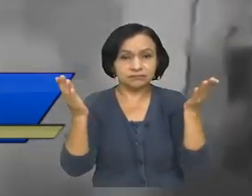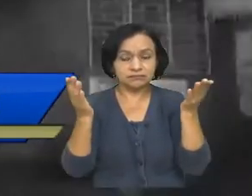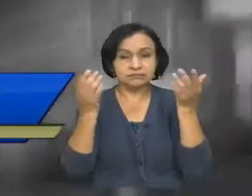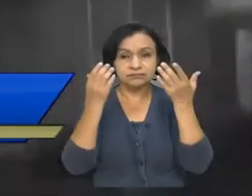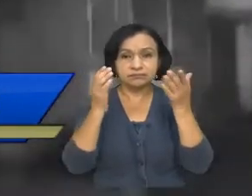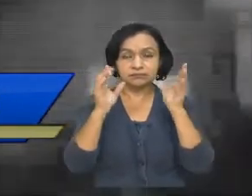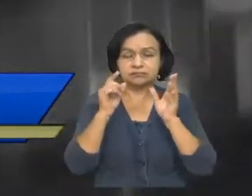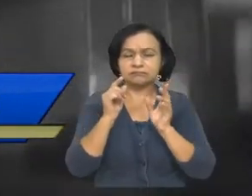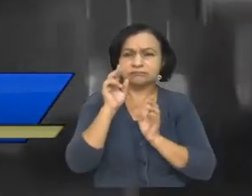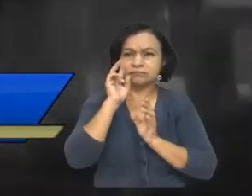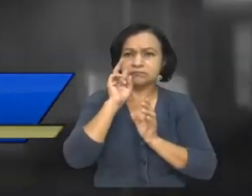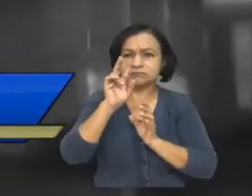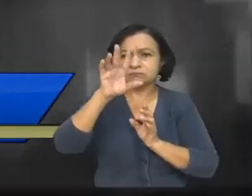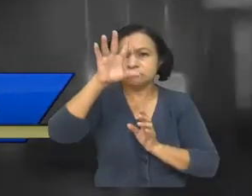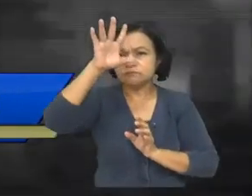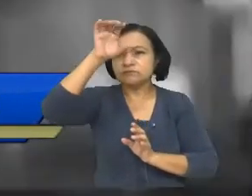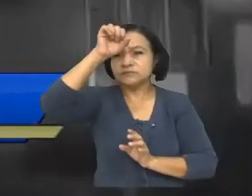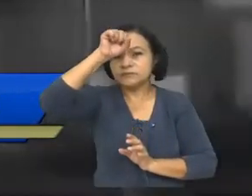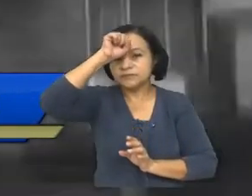cuestión a mí se me quedó.